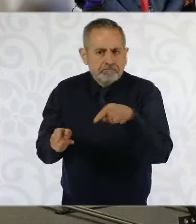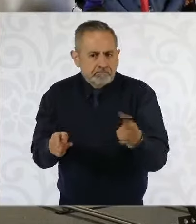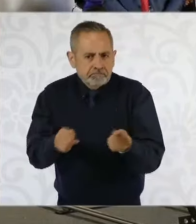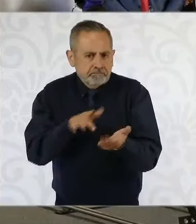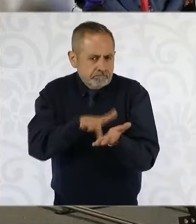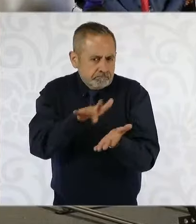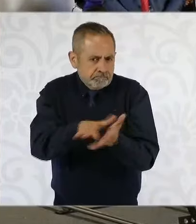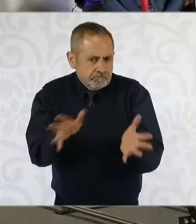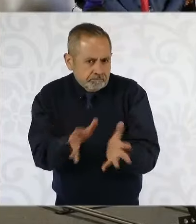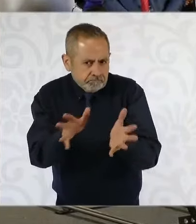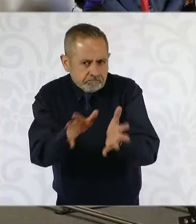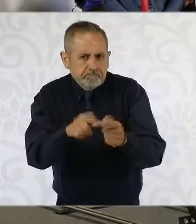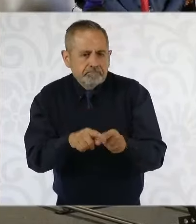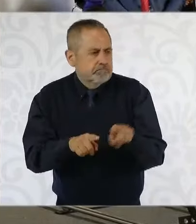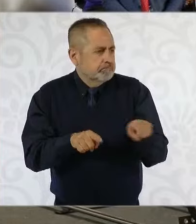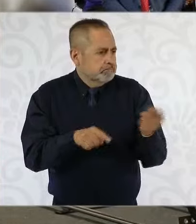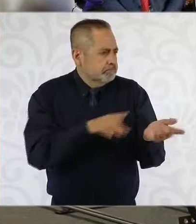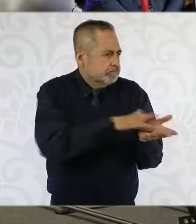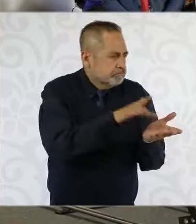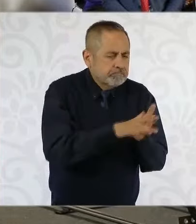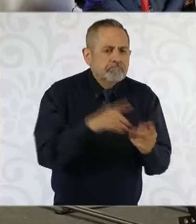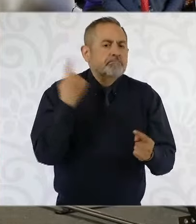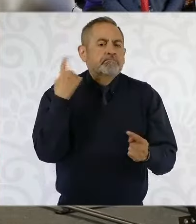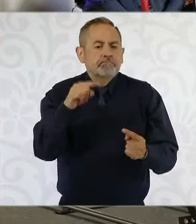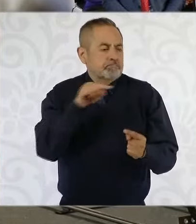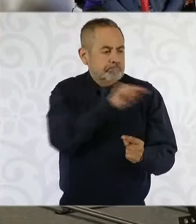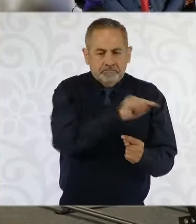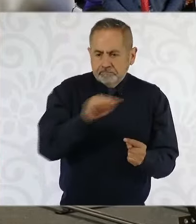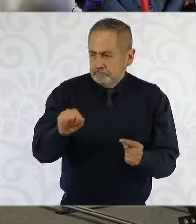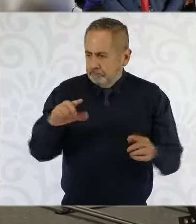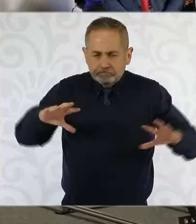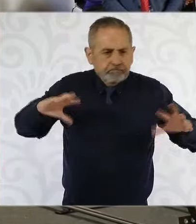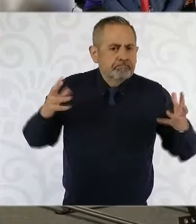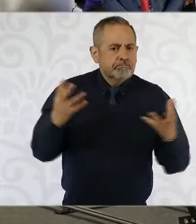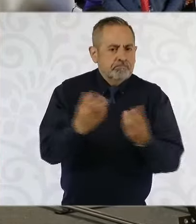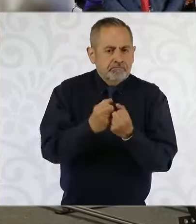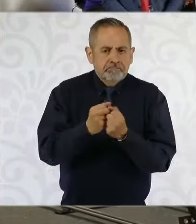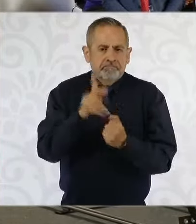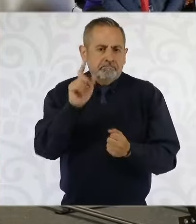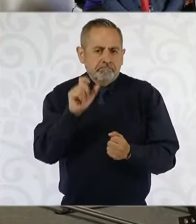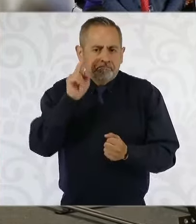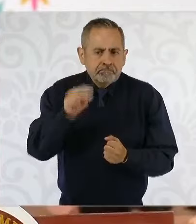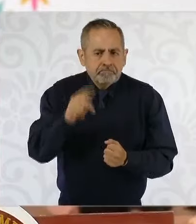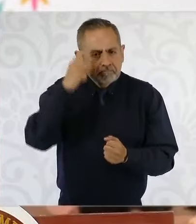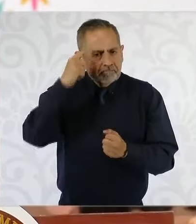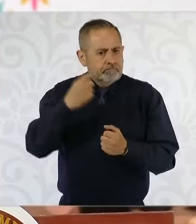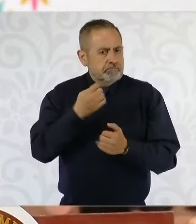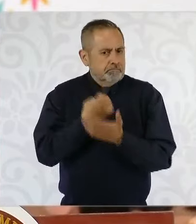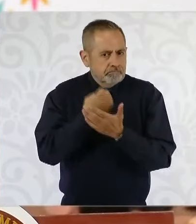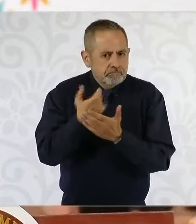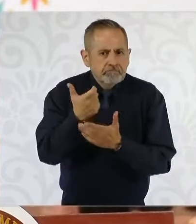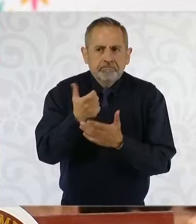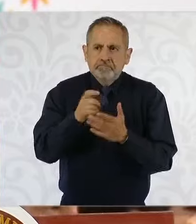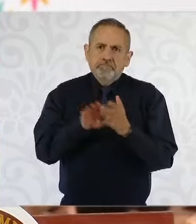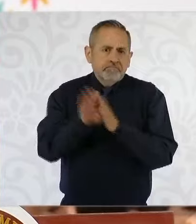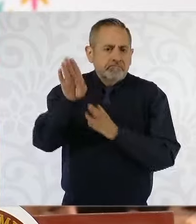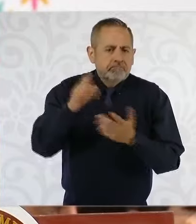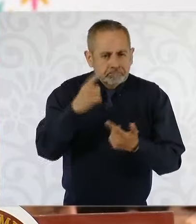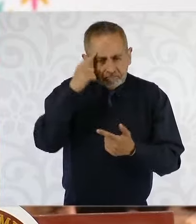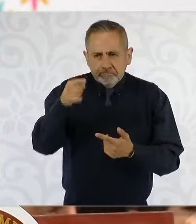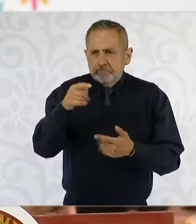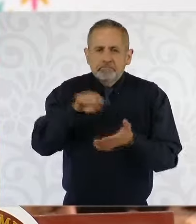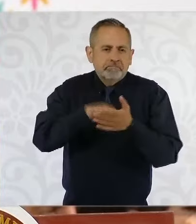que podamos armar estos grandes planes de inversiones, como en el transísmico, como para detonar el